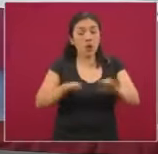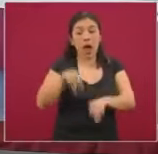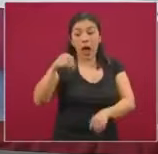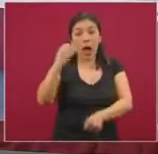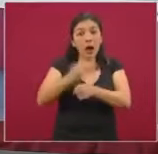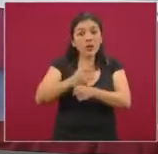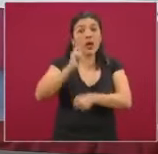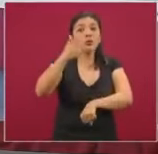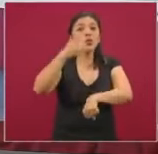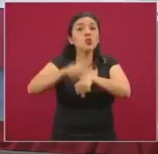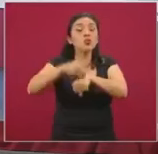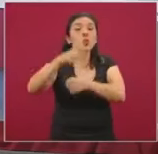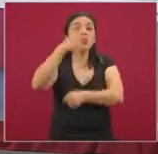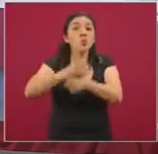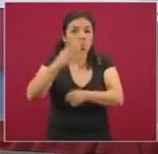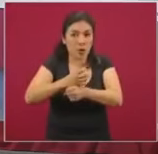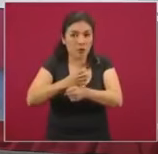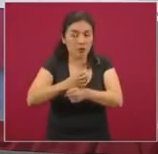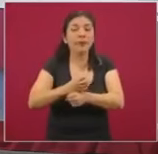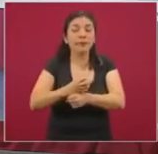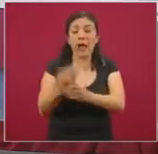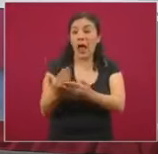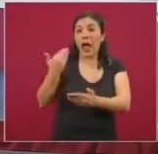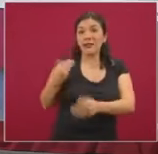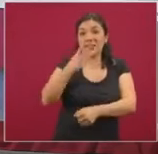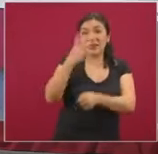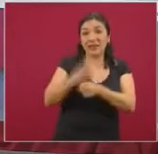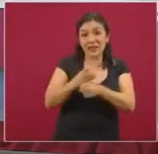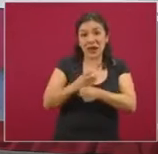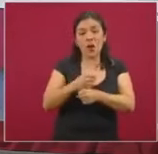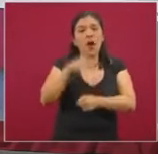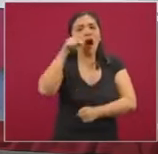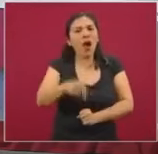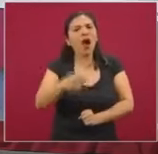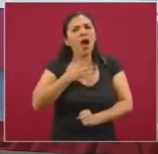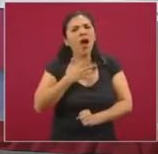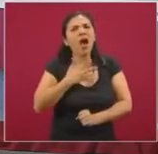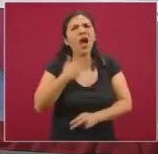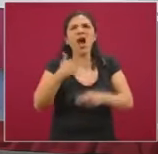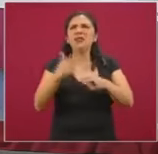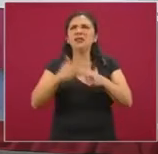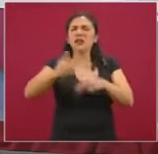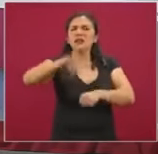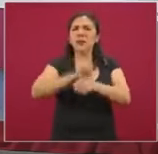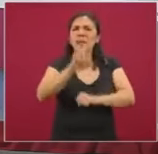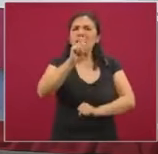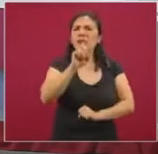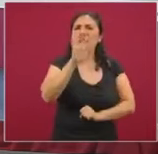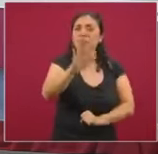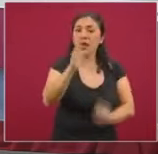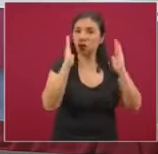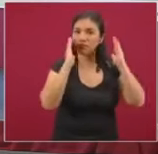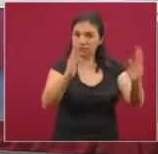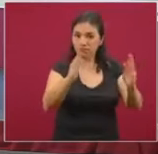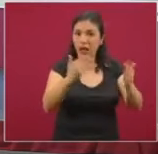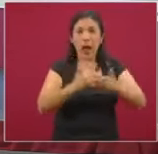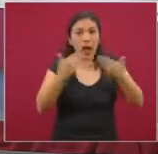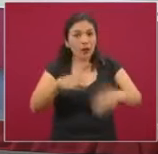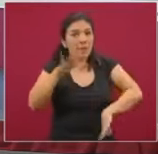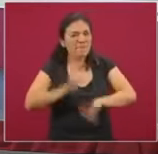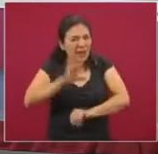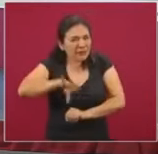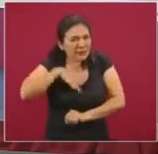4. El boletín número 3 tenía hasta la semana 35. Ahora se hizo un gran esfuerzo